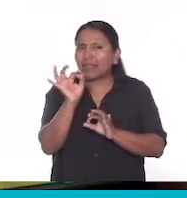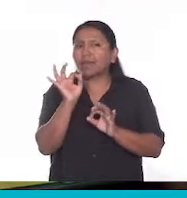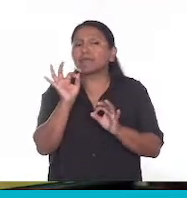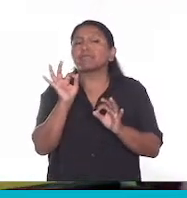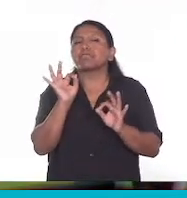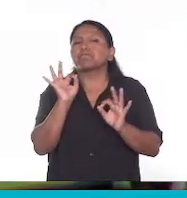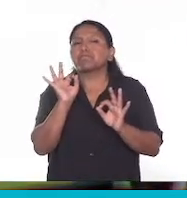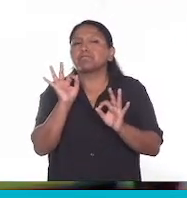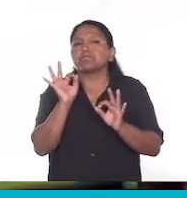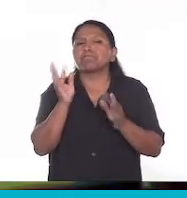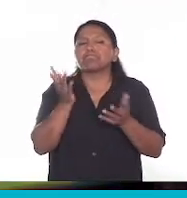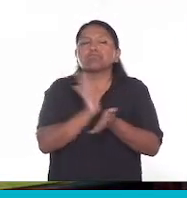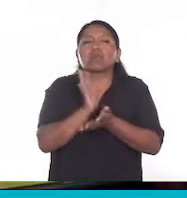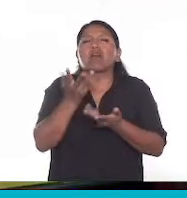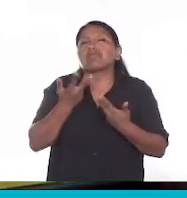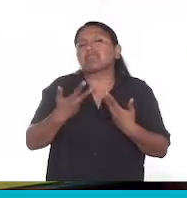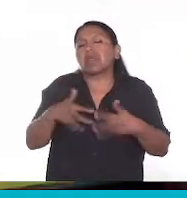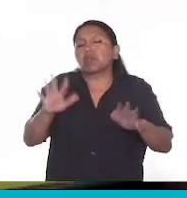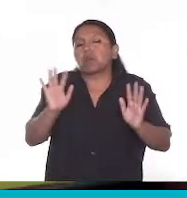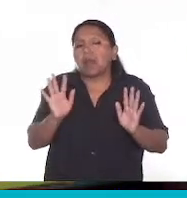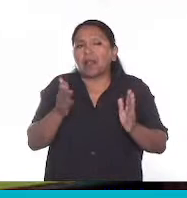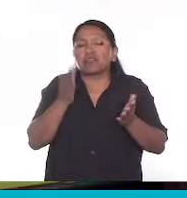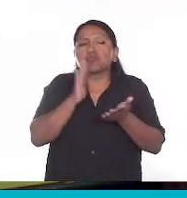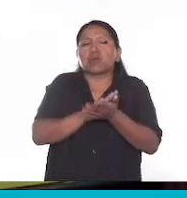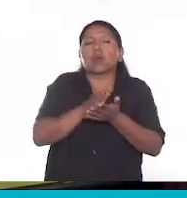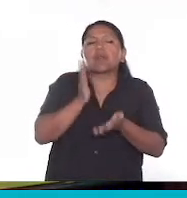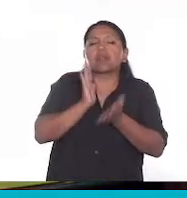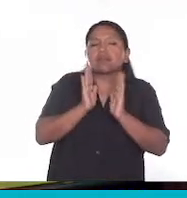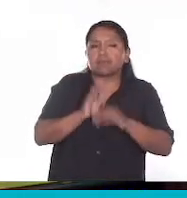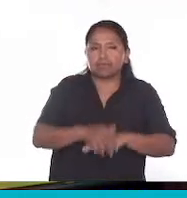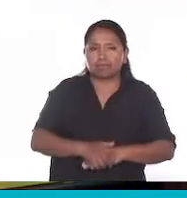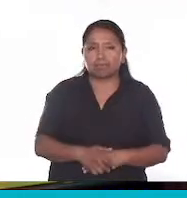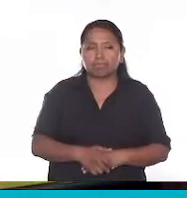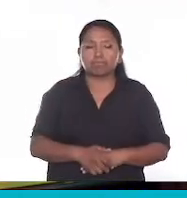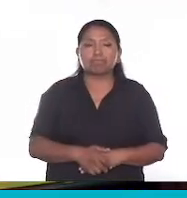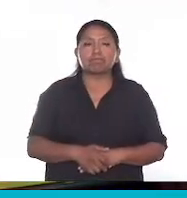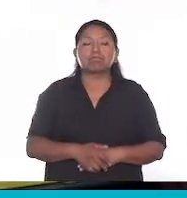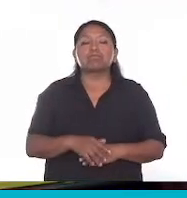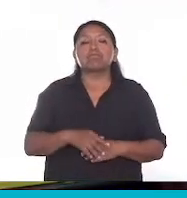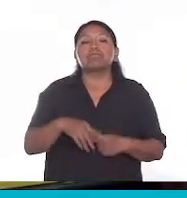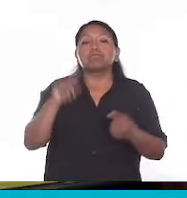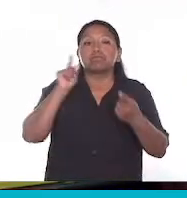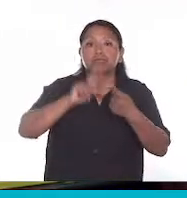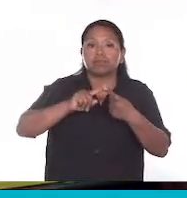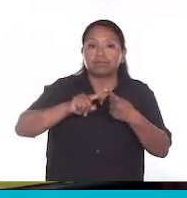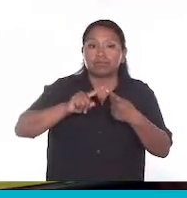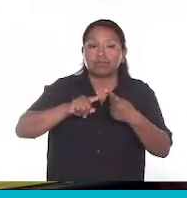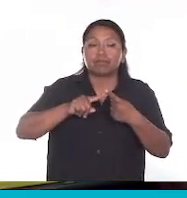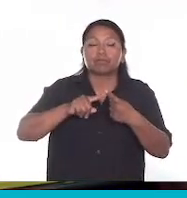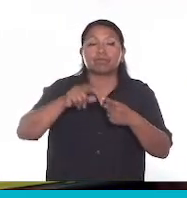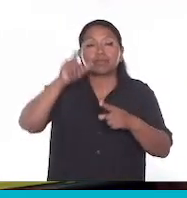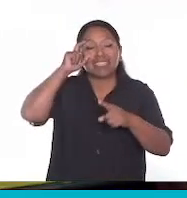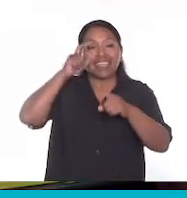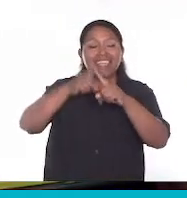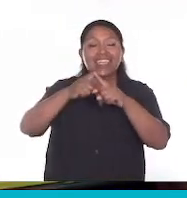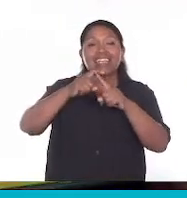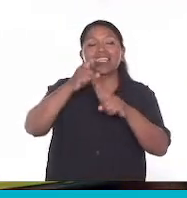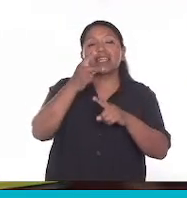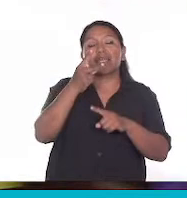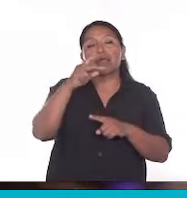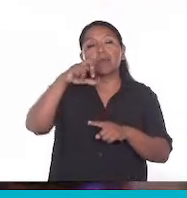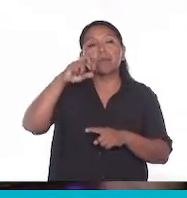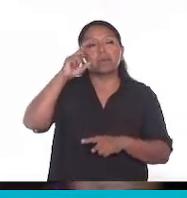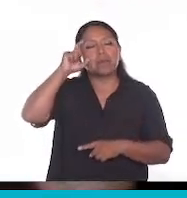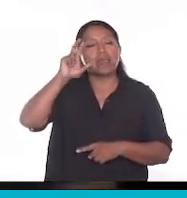hablaba naturalmente casi, ¿no? de las torturas allá. Uno es, bueno, el ex cabo Pedro Valentín Pierra